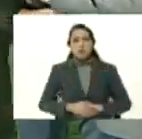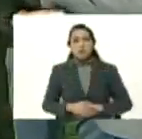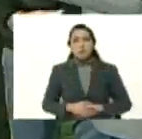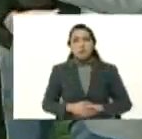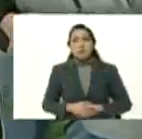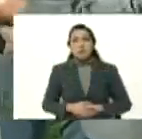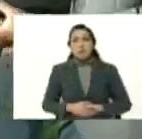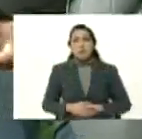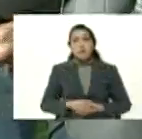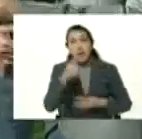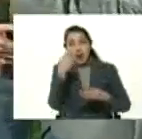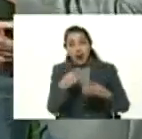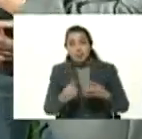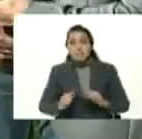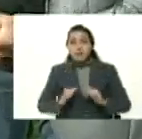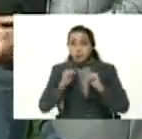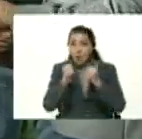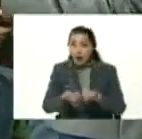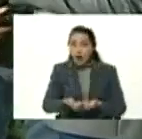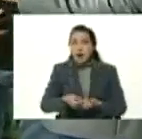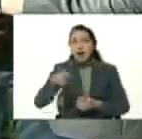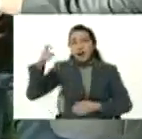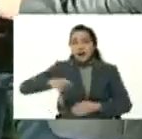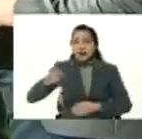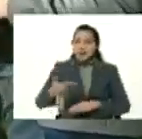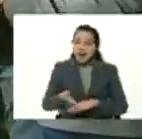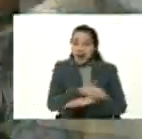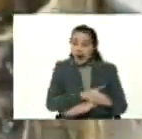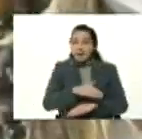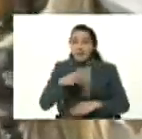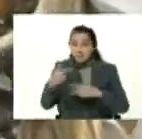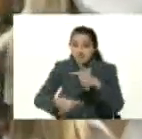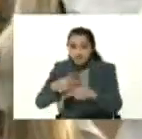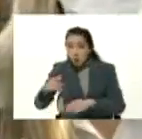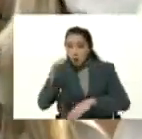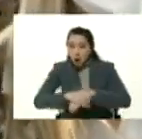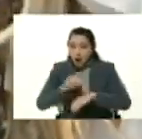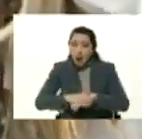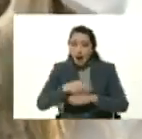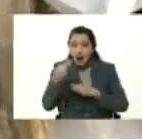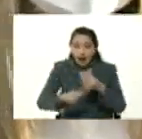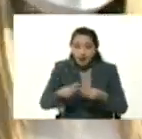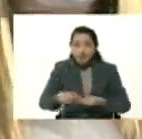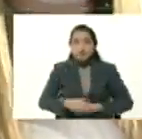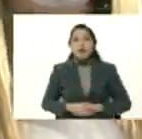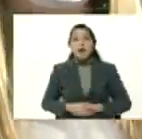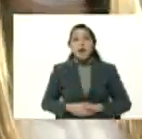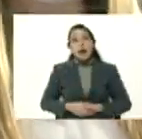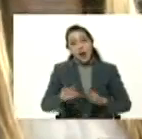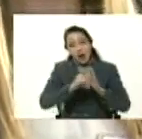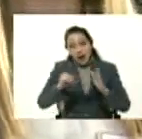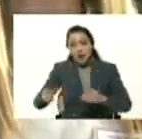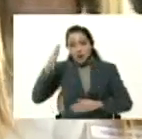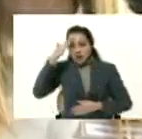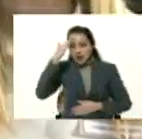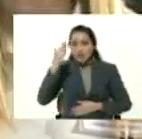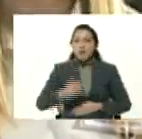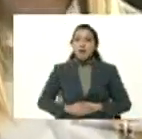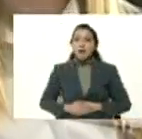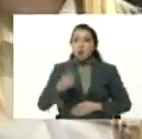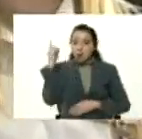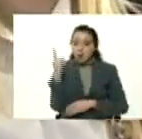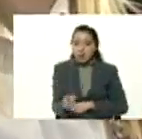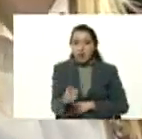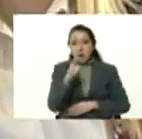primas, algunas materias primas que ellos requieren están exoneradas de pleno derecho, lo cual ya va ajustando a lo que usted está diciendo.